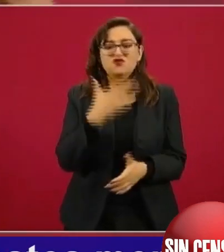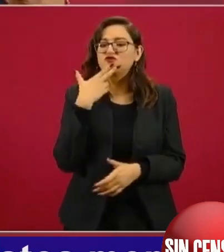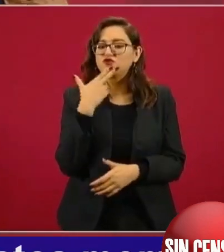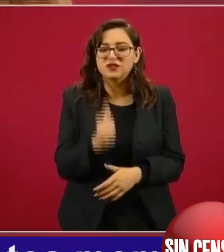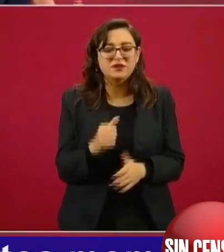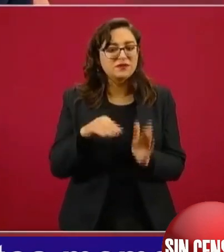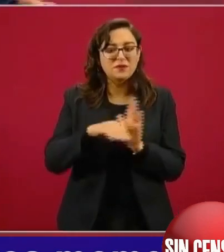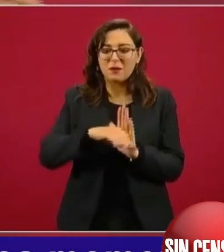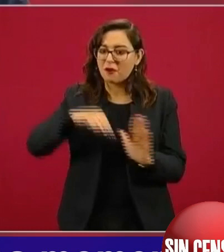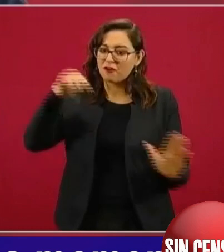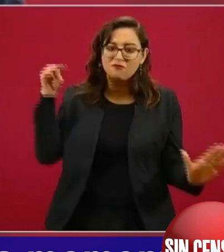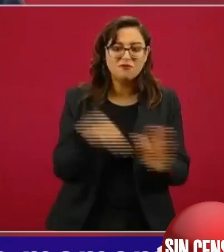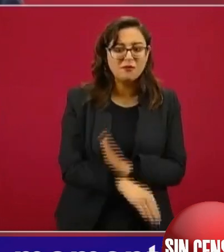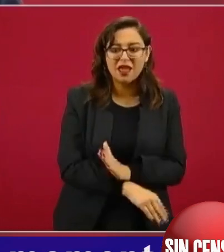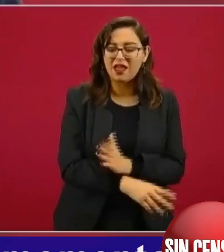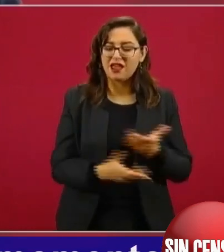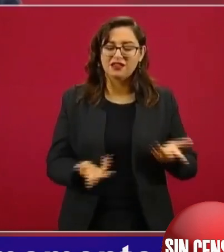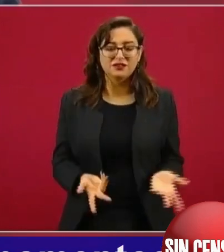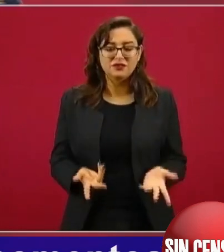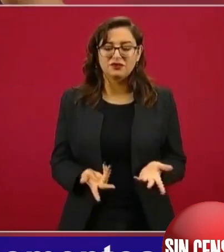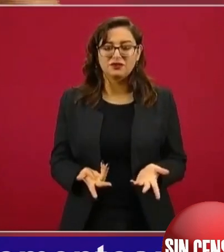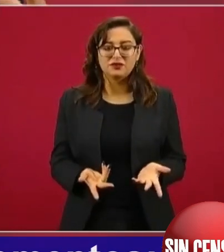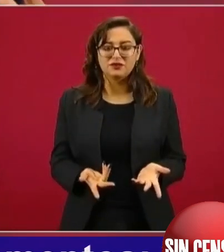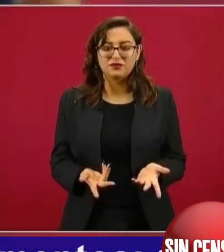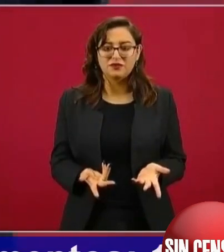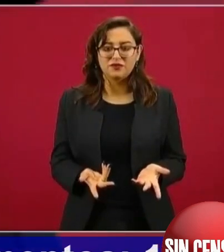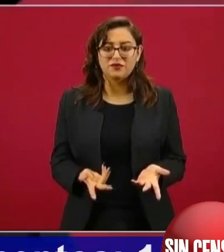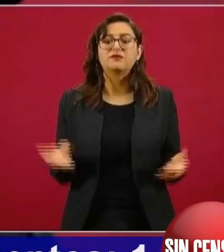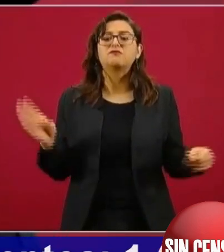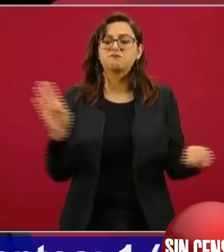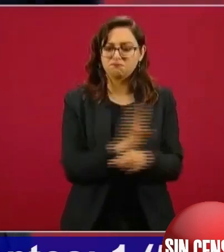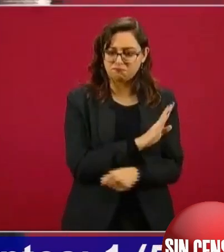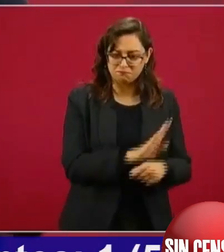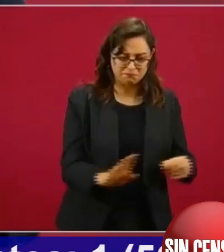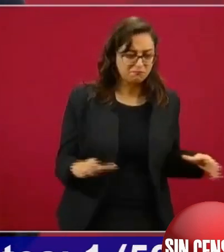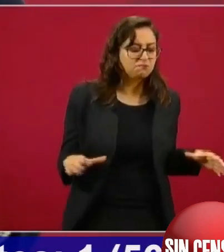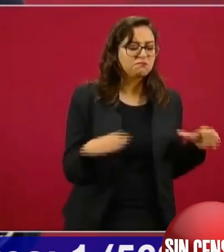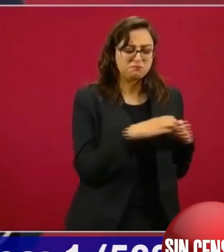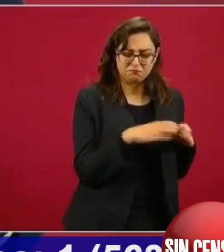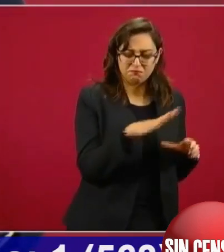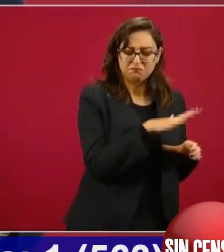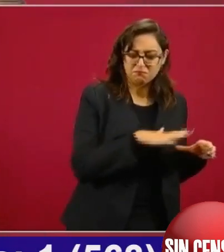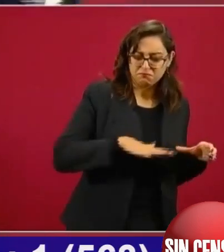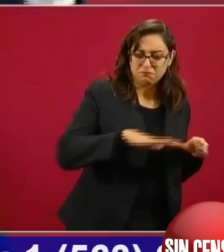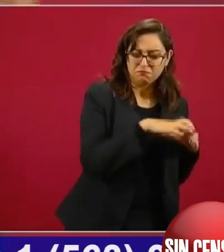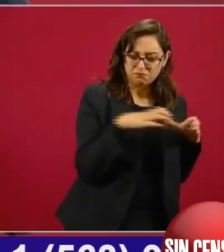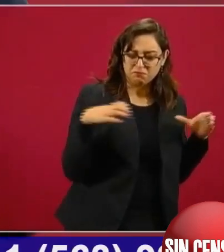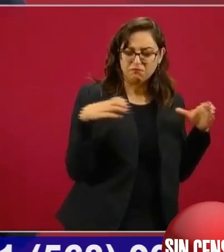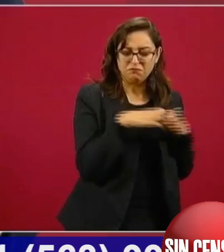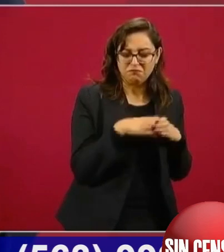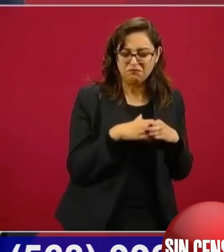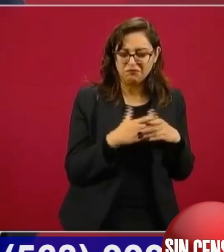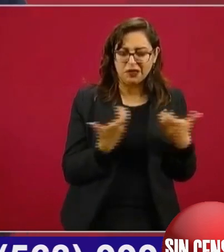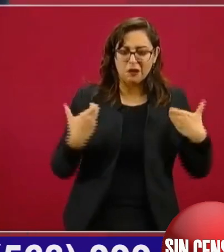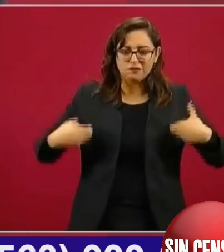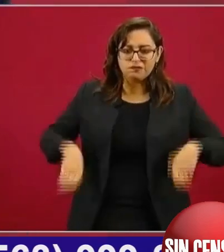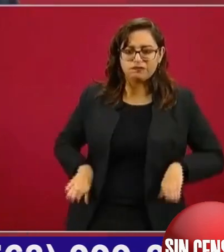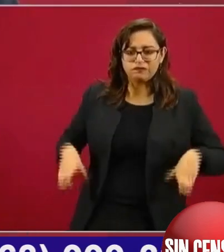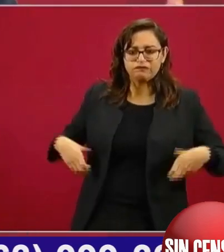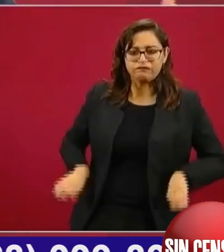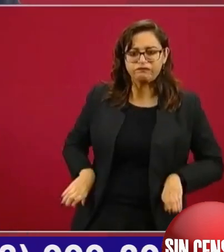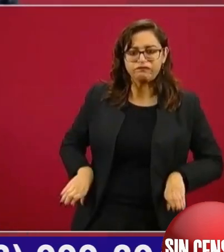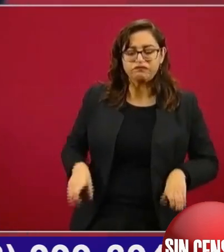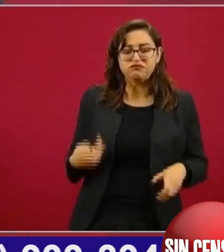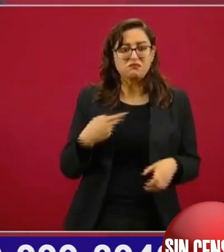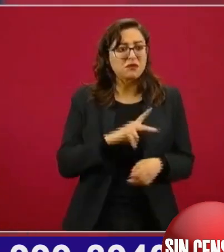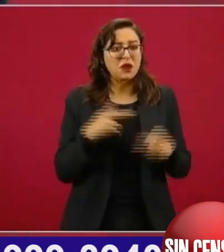como política pública, fue benéfico para una minoría que saquearon, pero para la mayoría